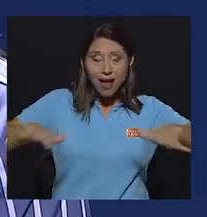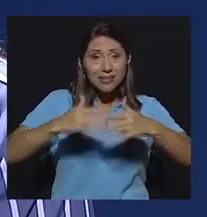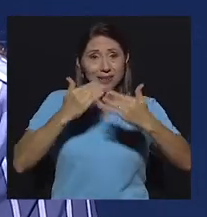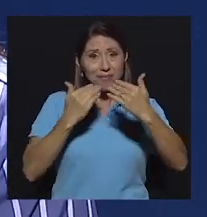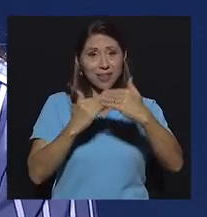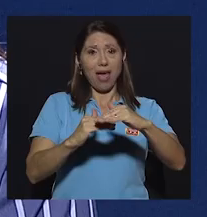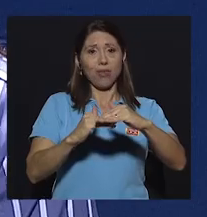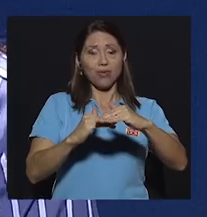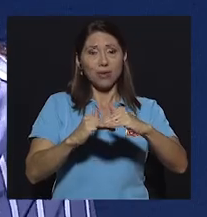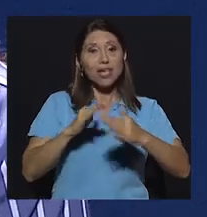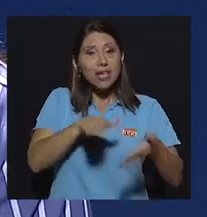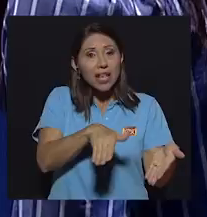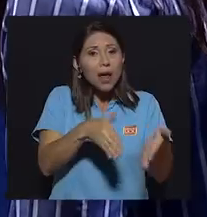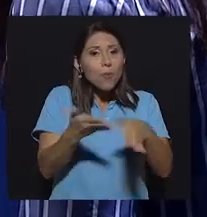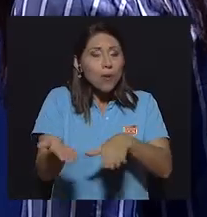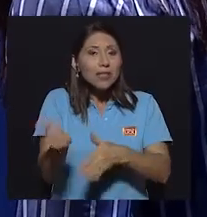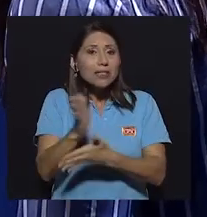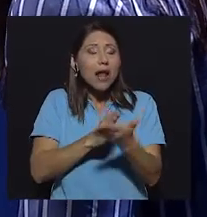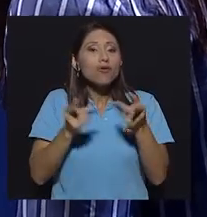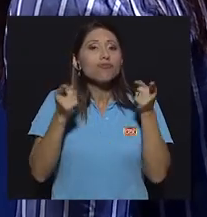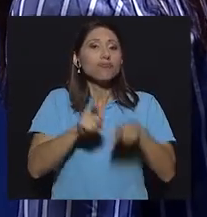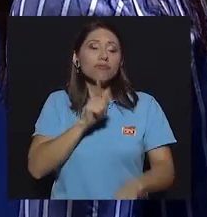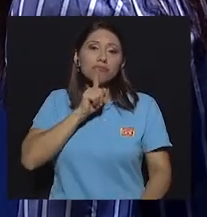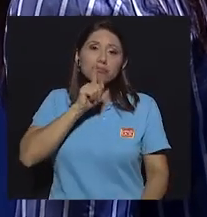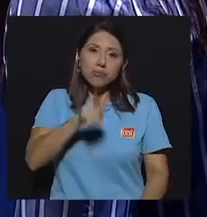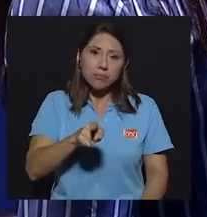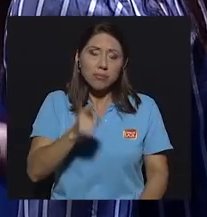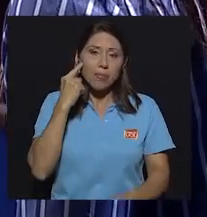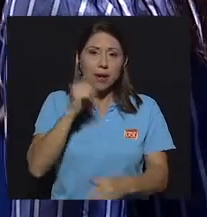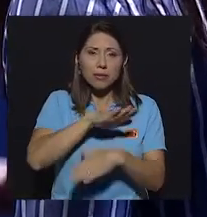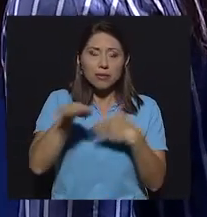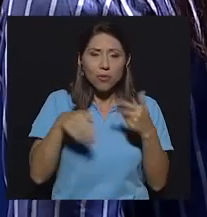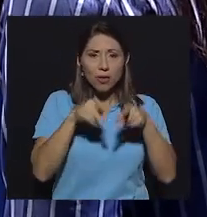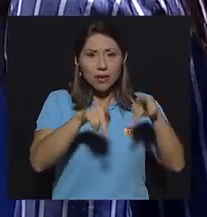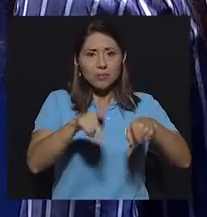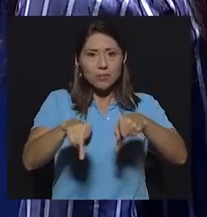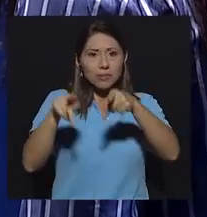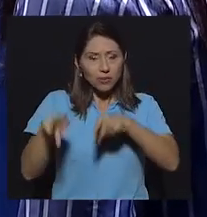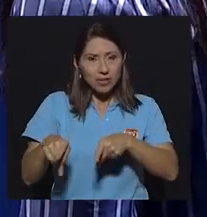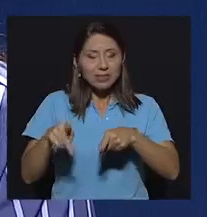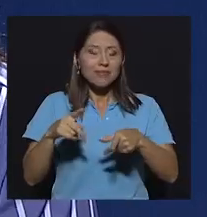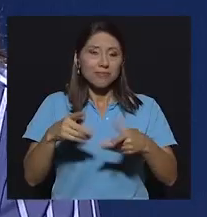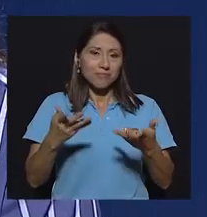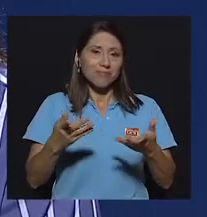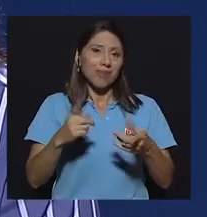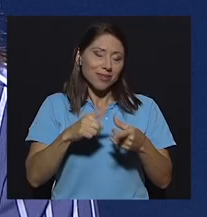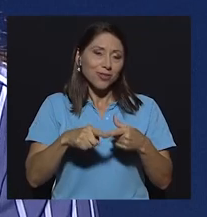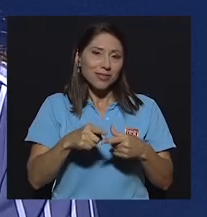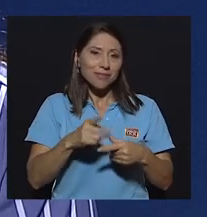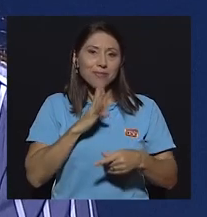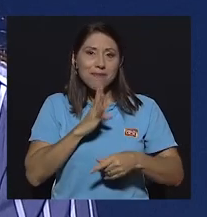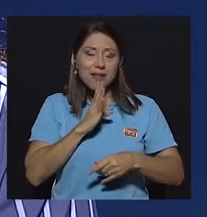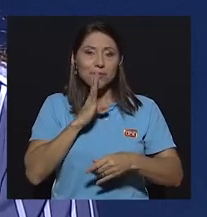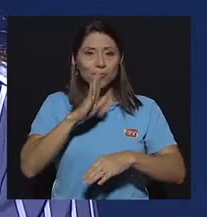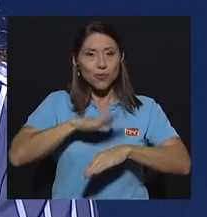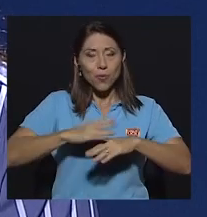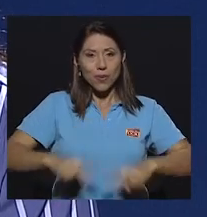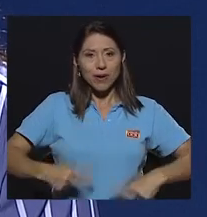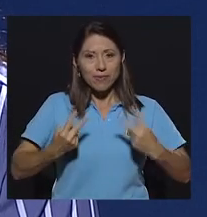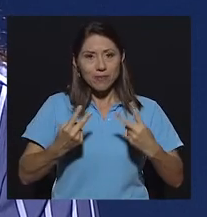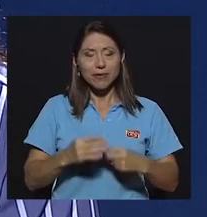es una realidad inminente para todos, entonces por ende terminamos hablando de la vida. Creo que es